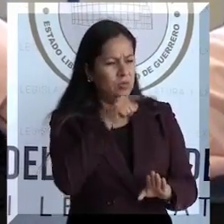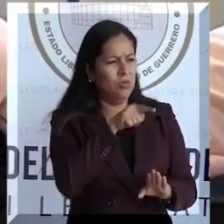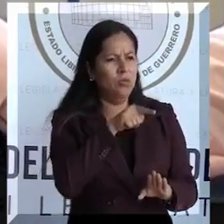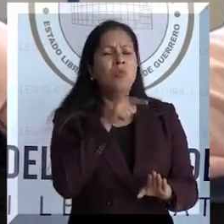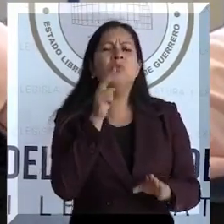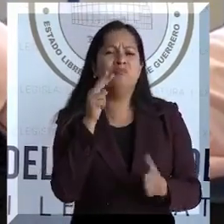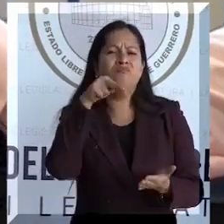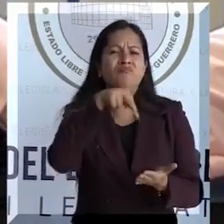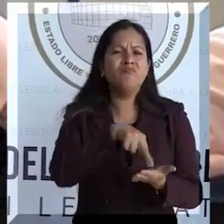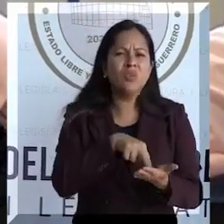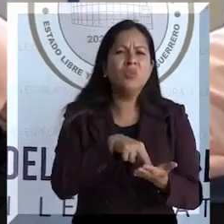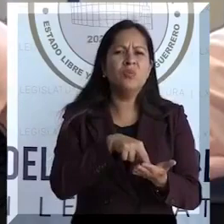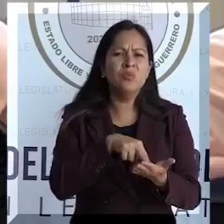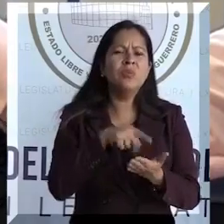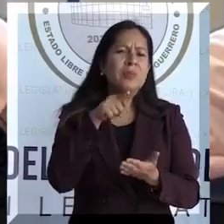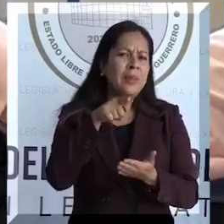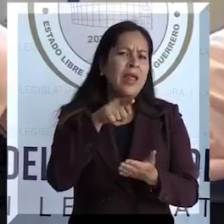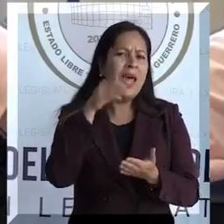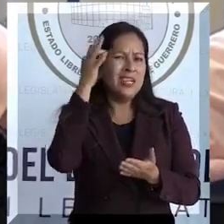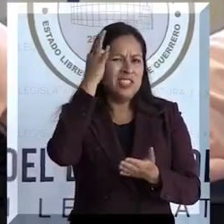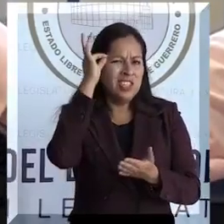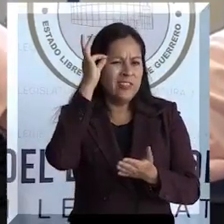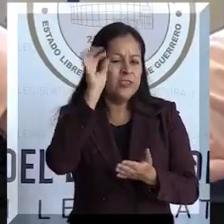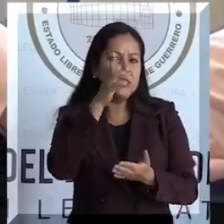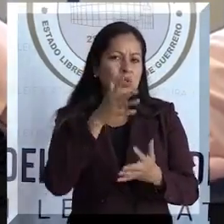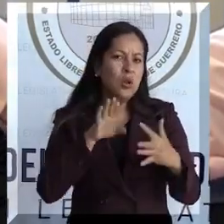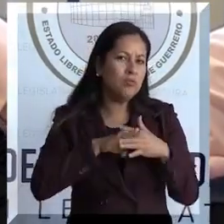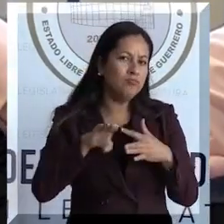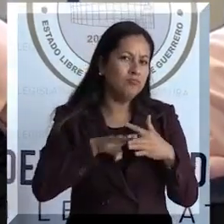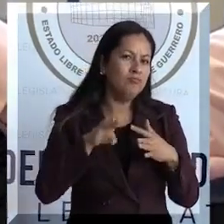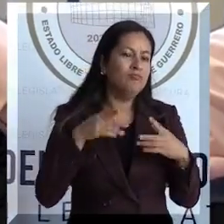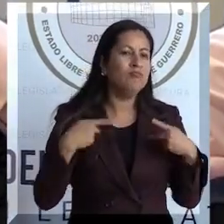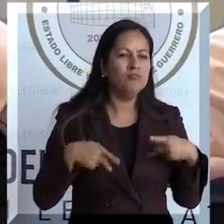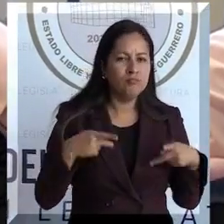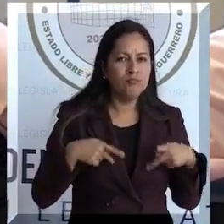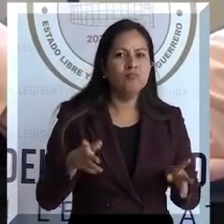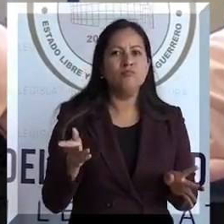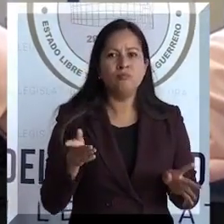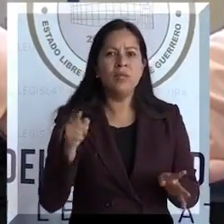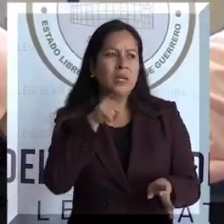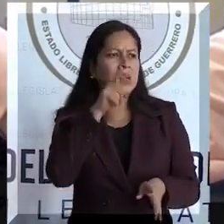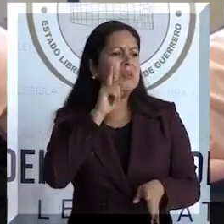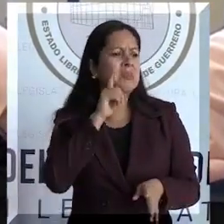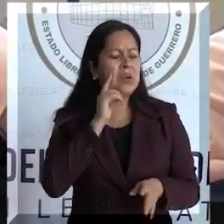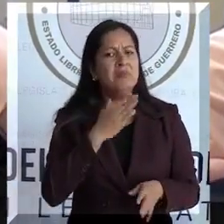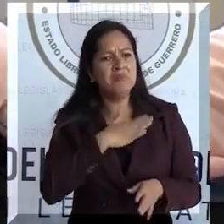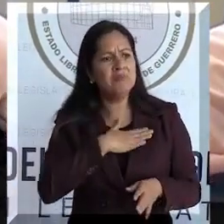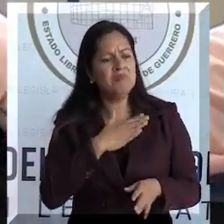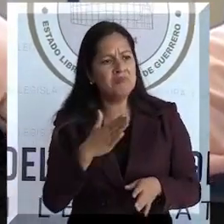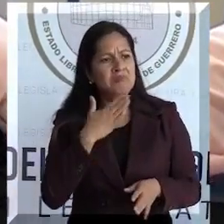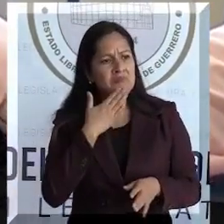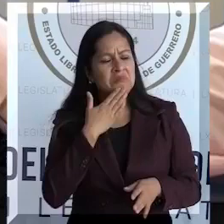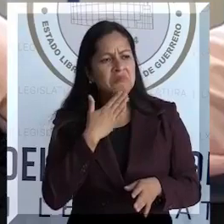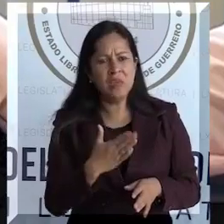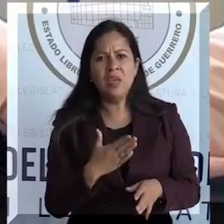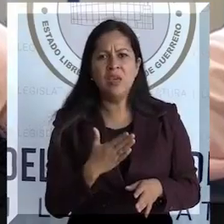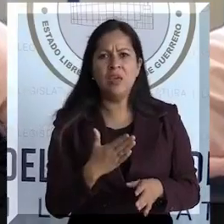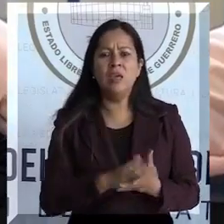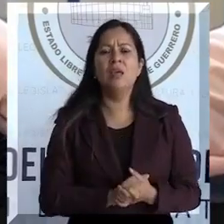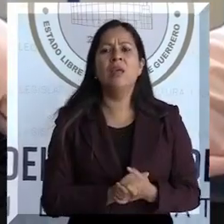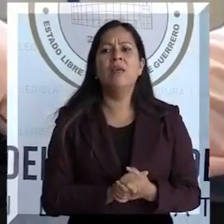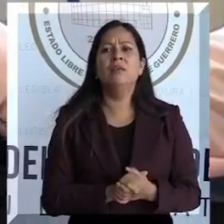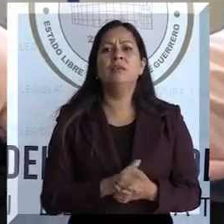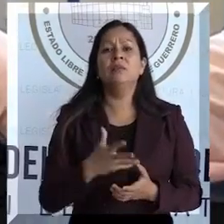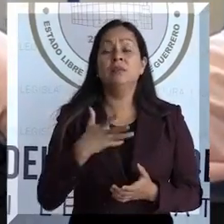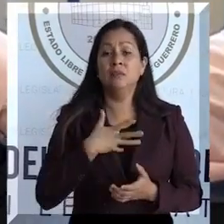para acercarle estos servicios a los migrantes, ella me recibió muy bien.